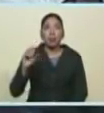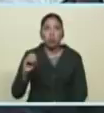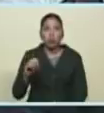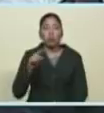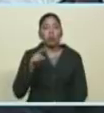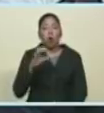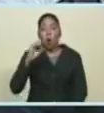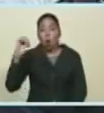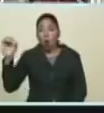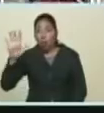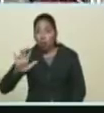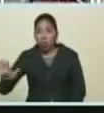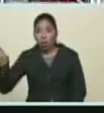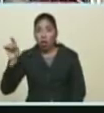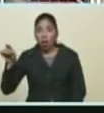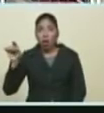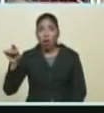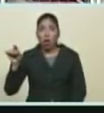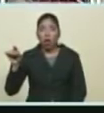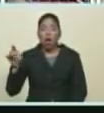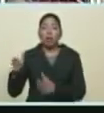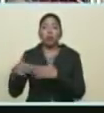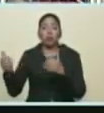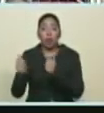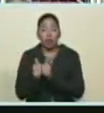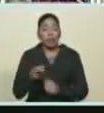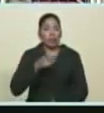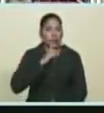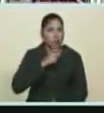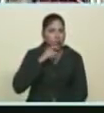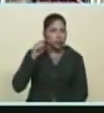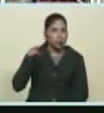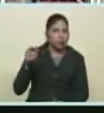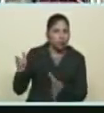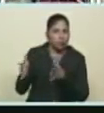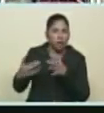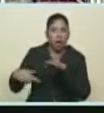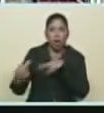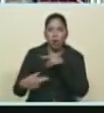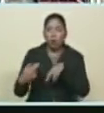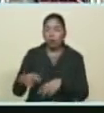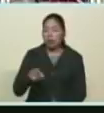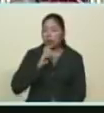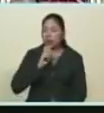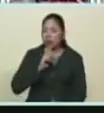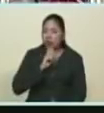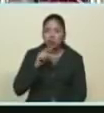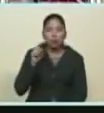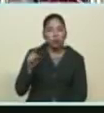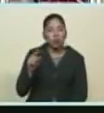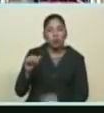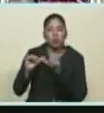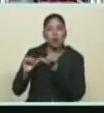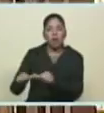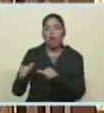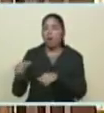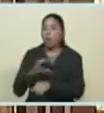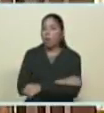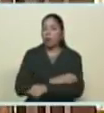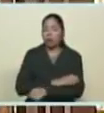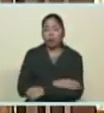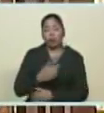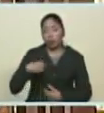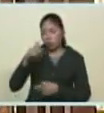ganarnos en Oriente, Barreto Sira. Es difícil. Es difícil. mi reconocimiento.